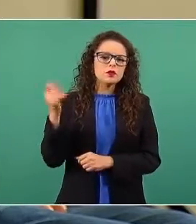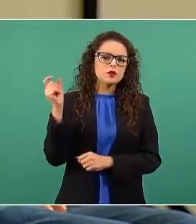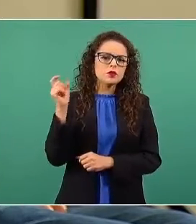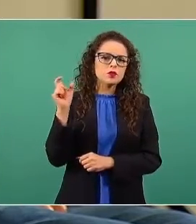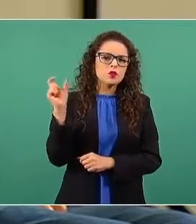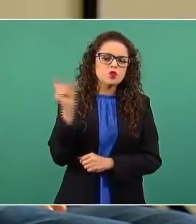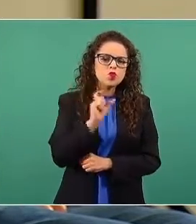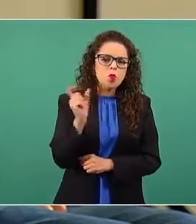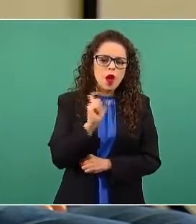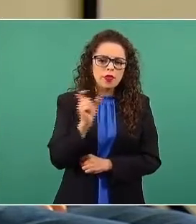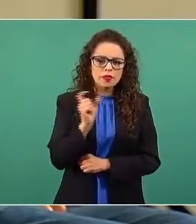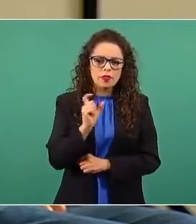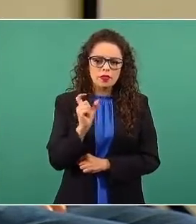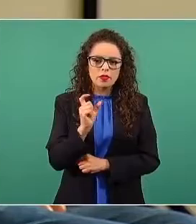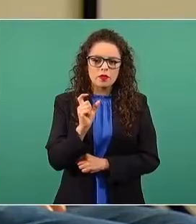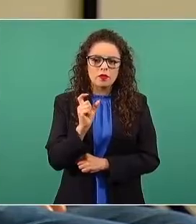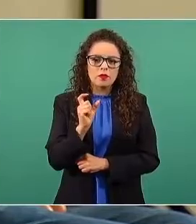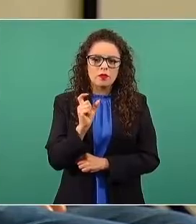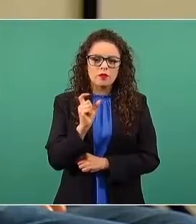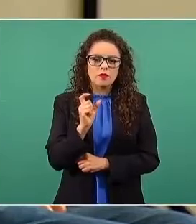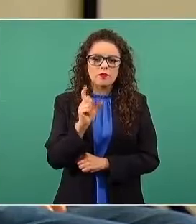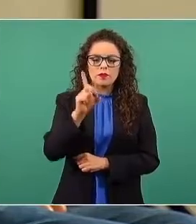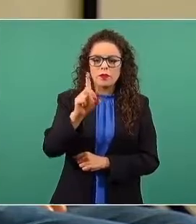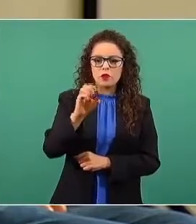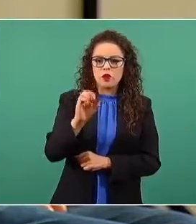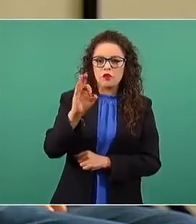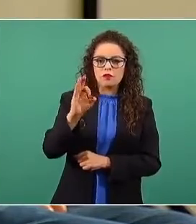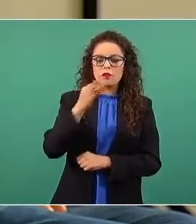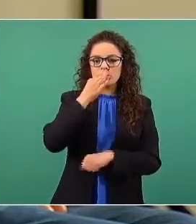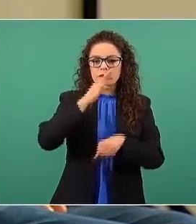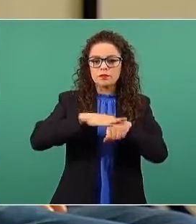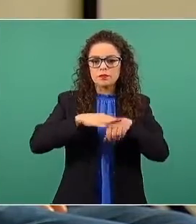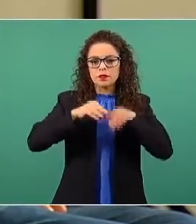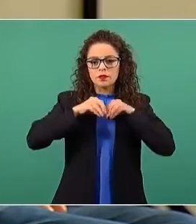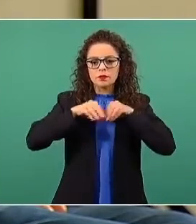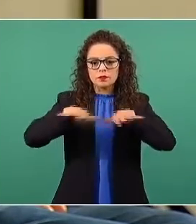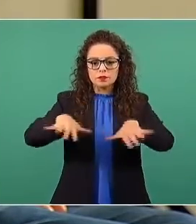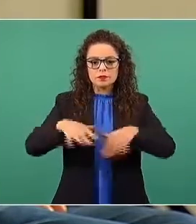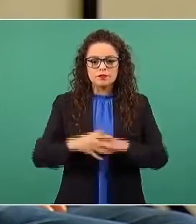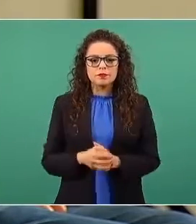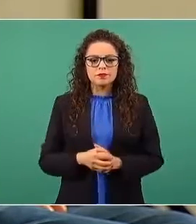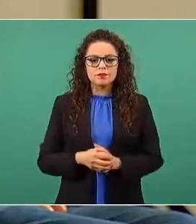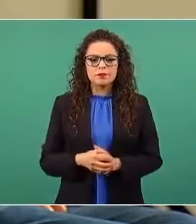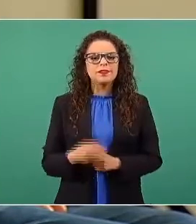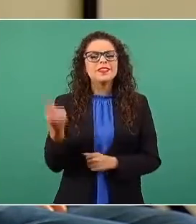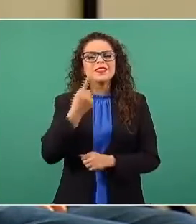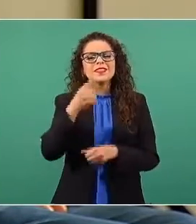o cuándo saldría en el Diario Oficial. ¿Qué cosa, perdón?